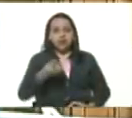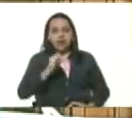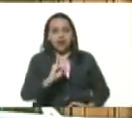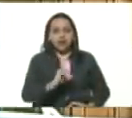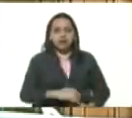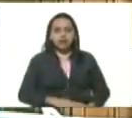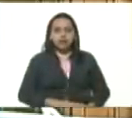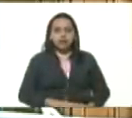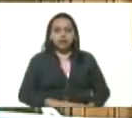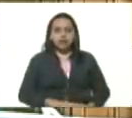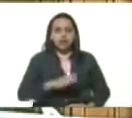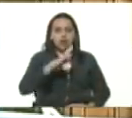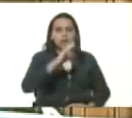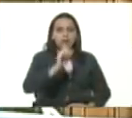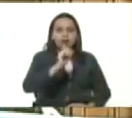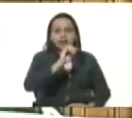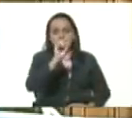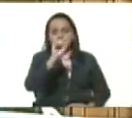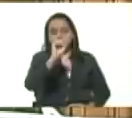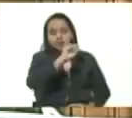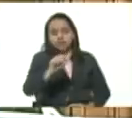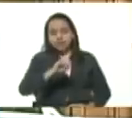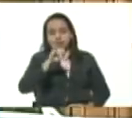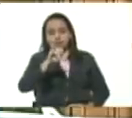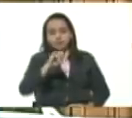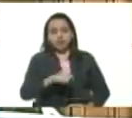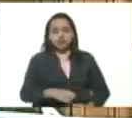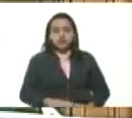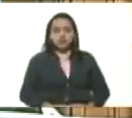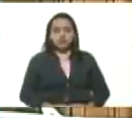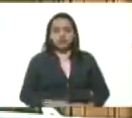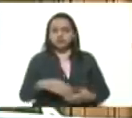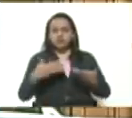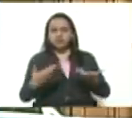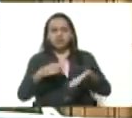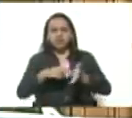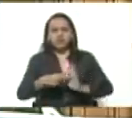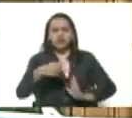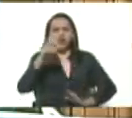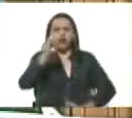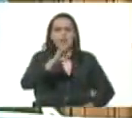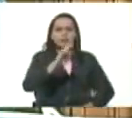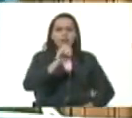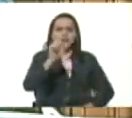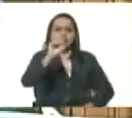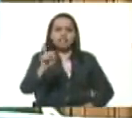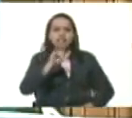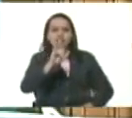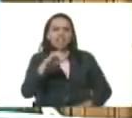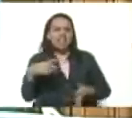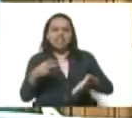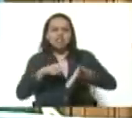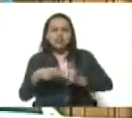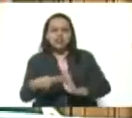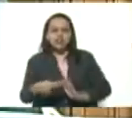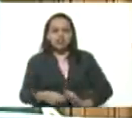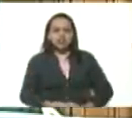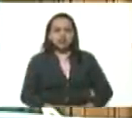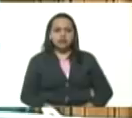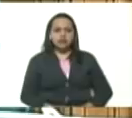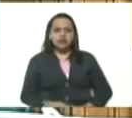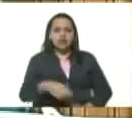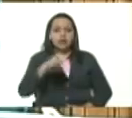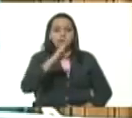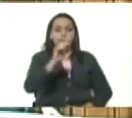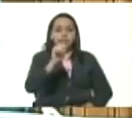de las PASIS, ¿verdad? ¿Qué son las PASIS? PASIS, hablan de PASIS, pero ¿qué es una PASIS? Bueno,